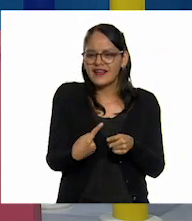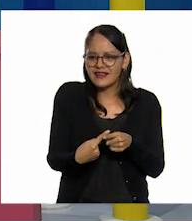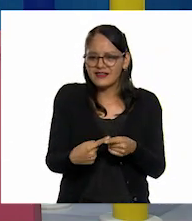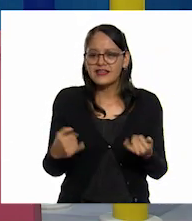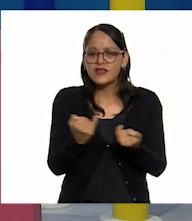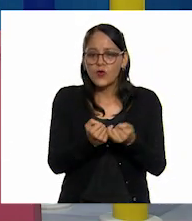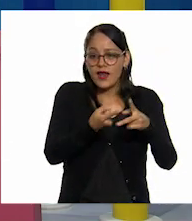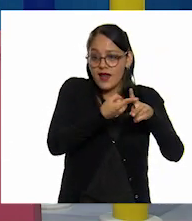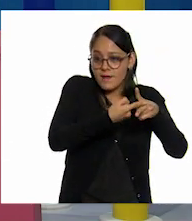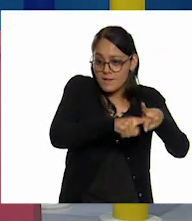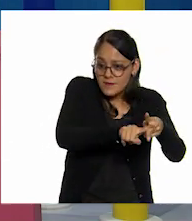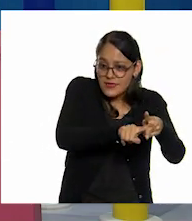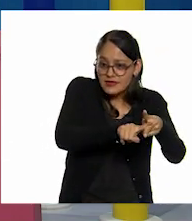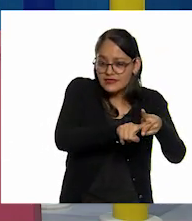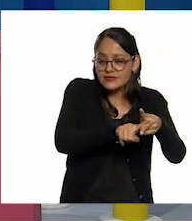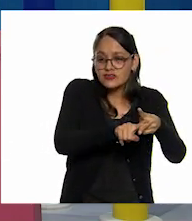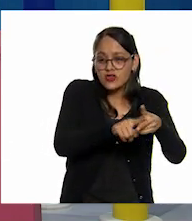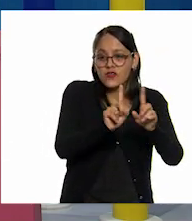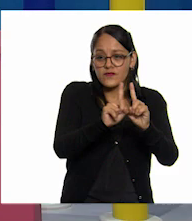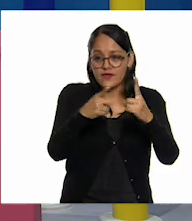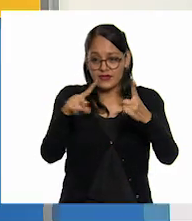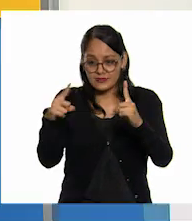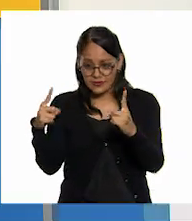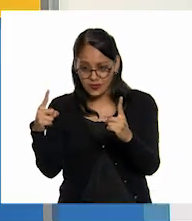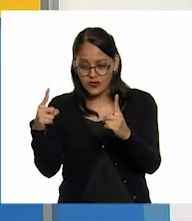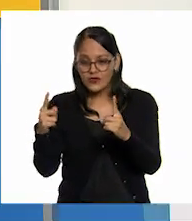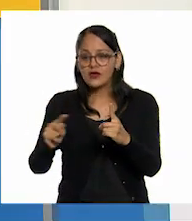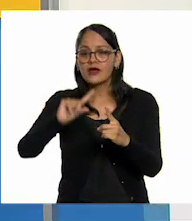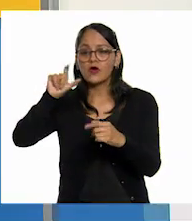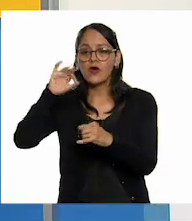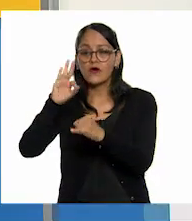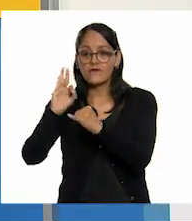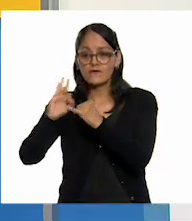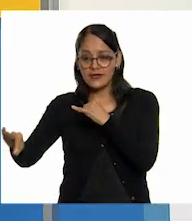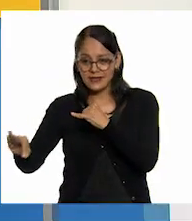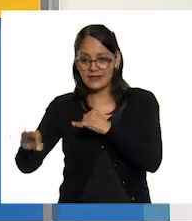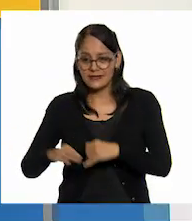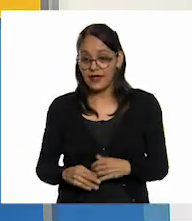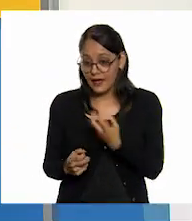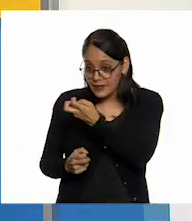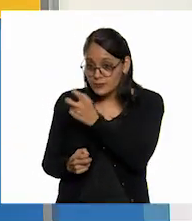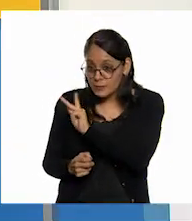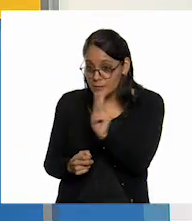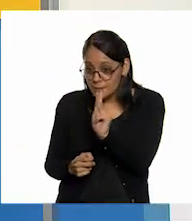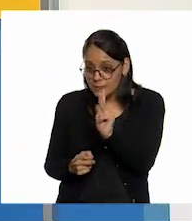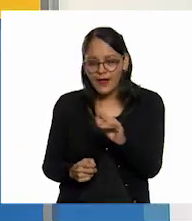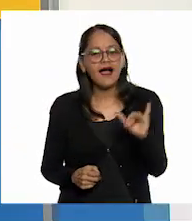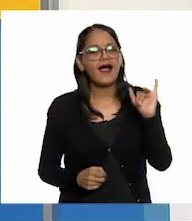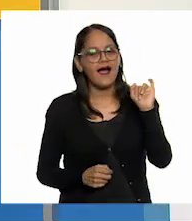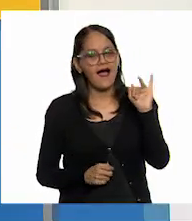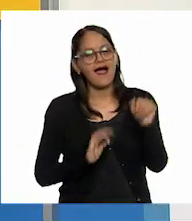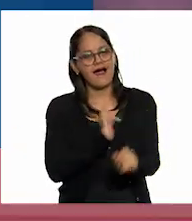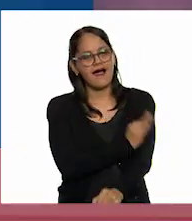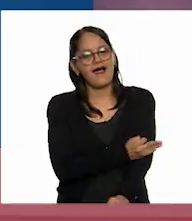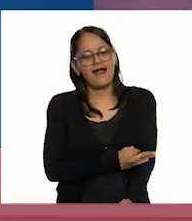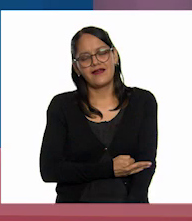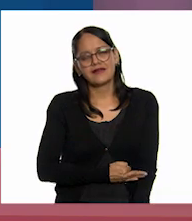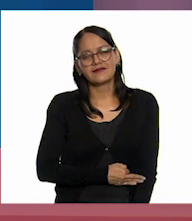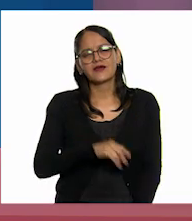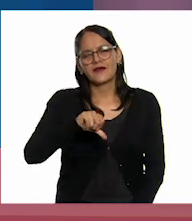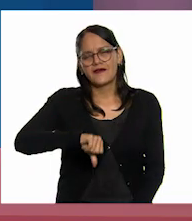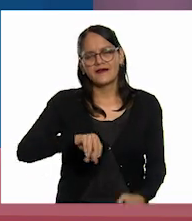y el nudo y luego el final. Sí, Raulito, es muy parecido. Y entonces va a estar